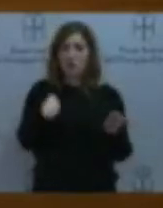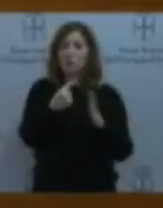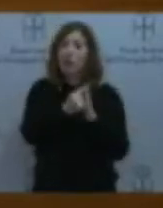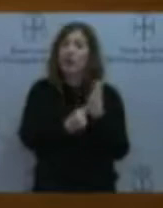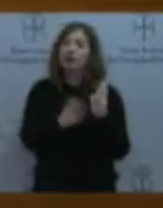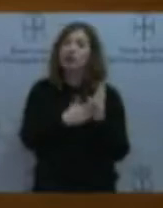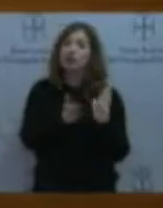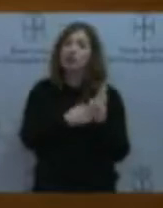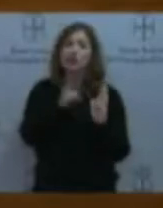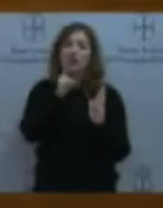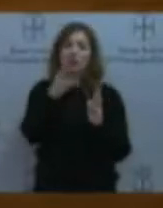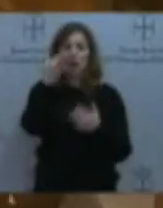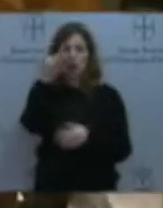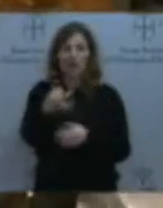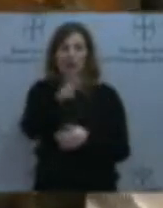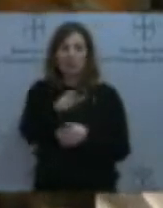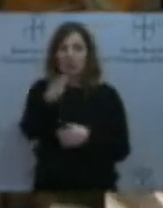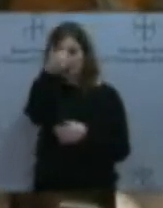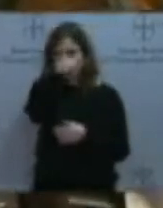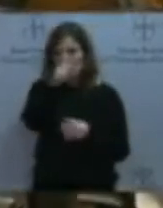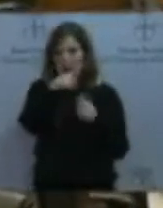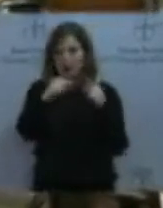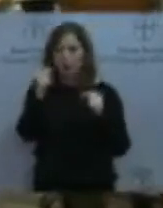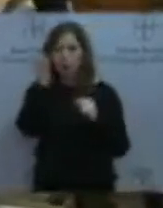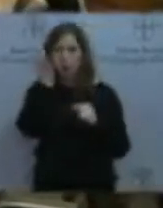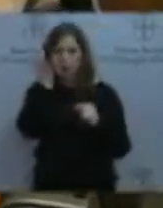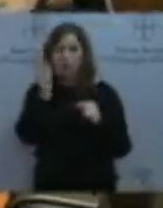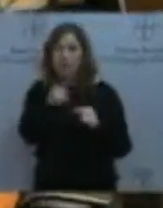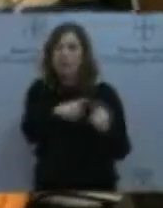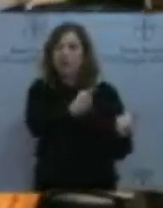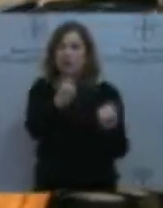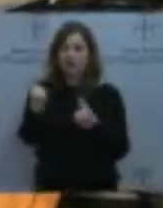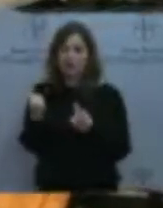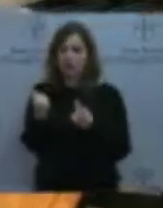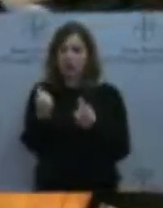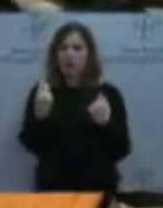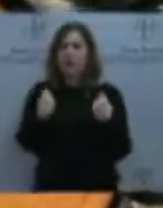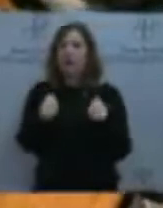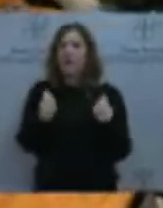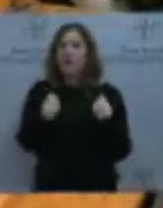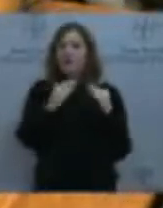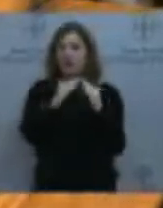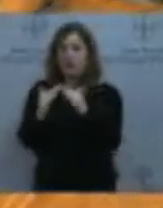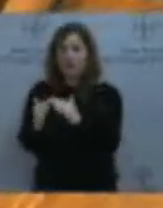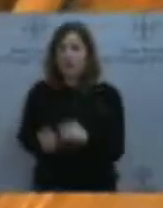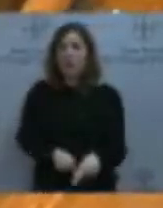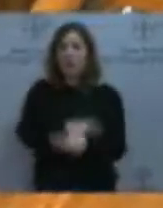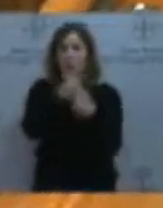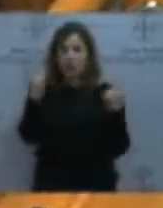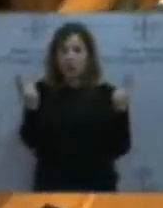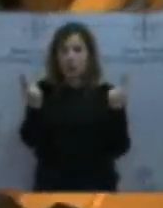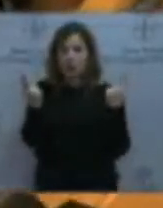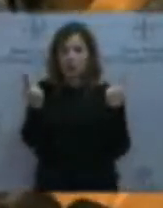la realidad de los asturianos y las asturianas y la necesidad que tenemos de una vivienda pública,